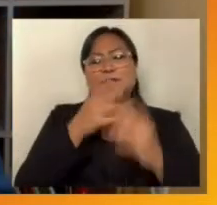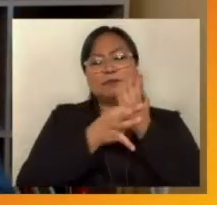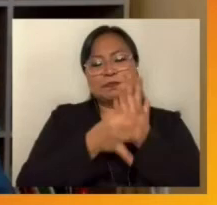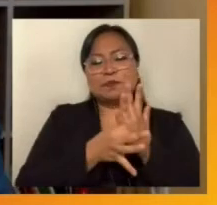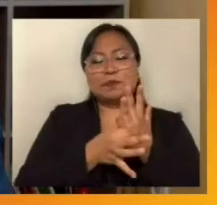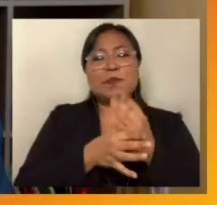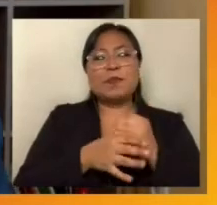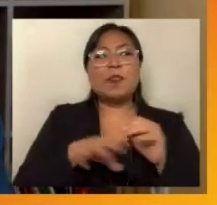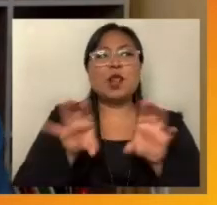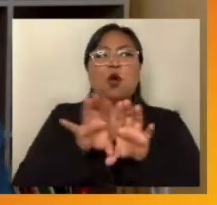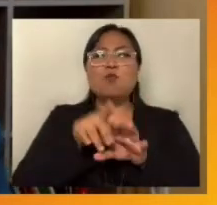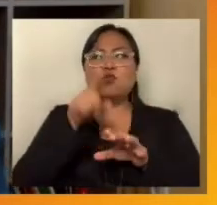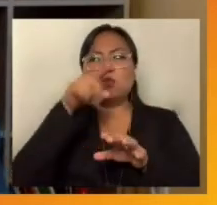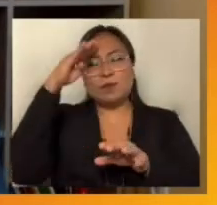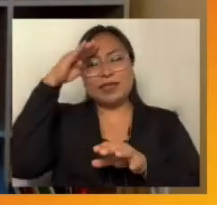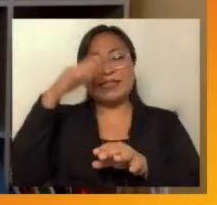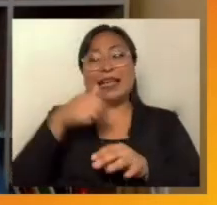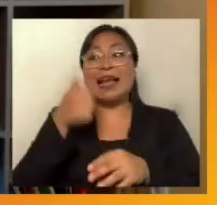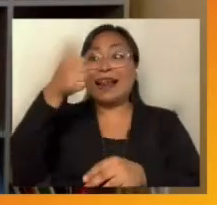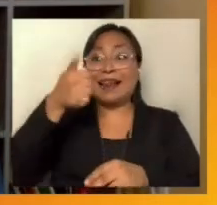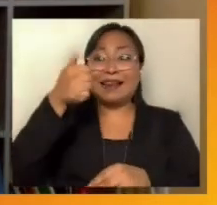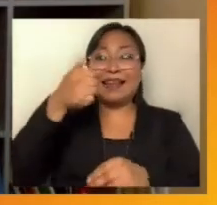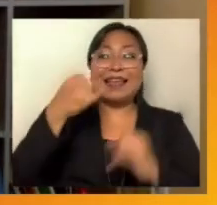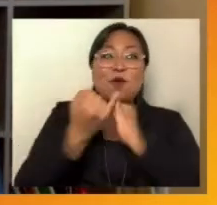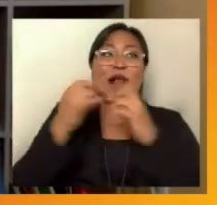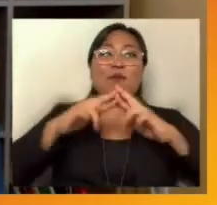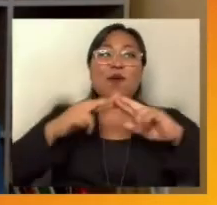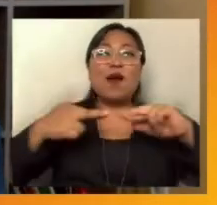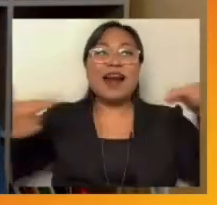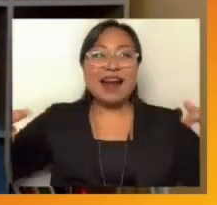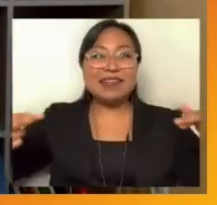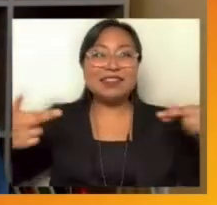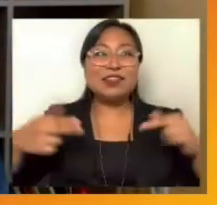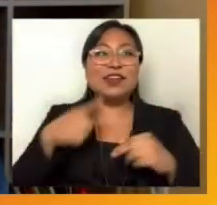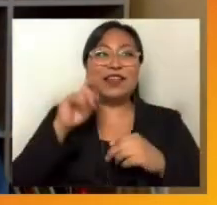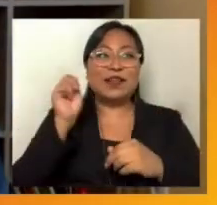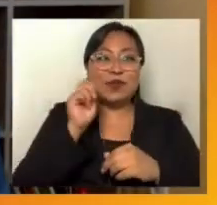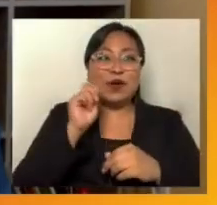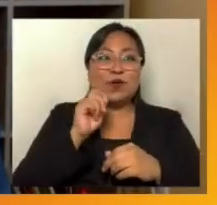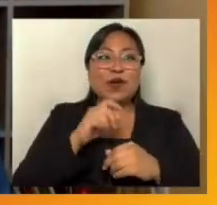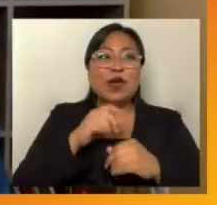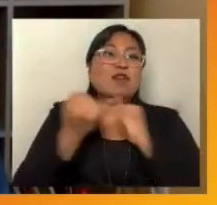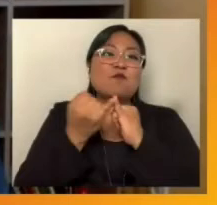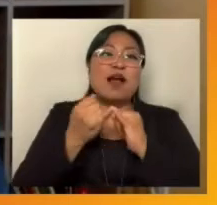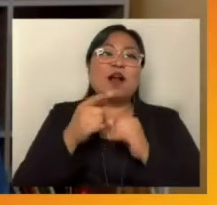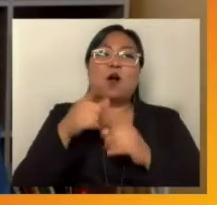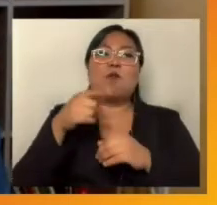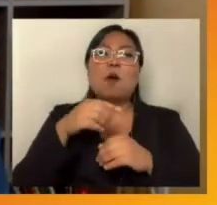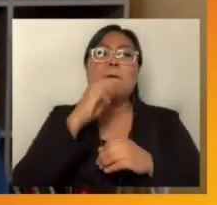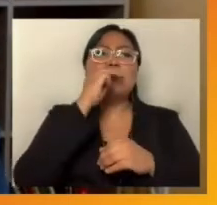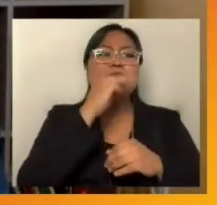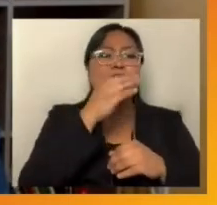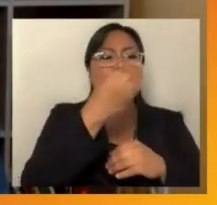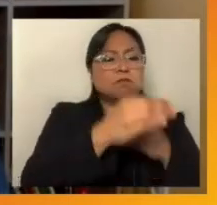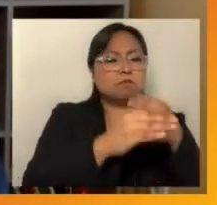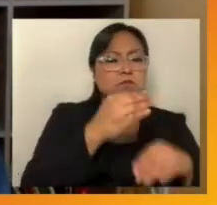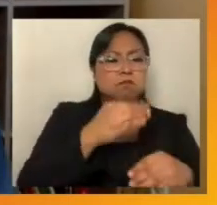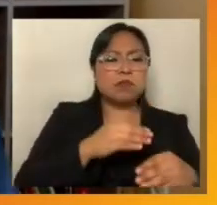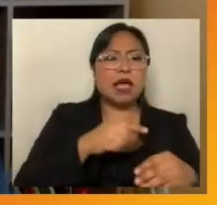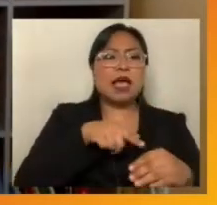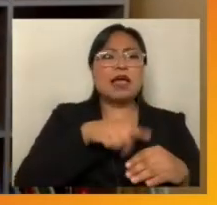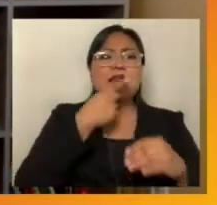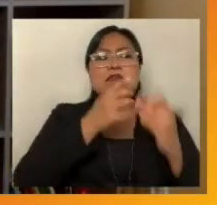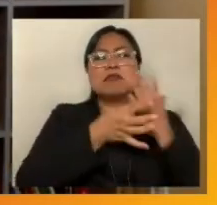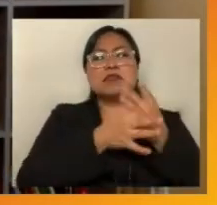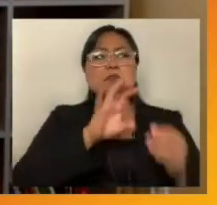las relaciones personales, un like y un comentario es cuando una pareja te dice te quiero mucho,